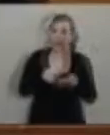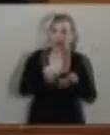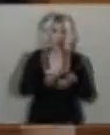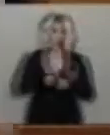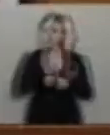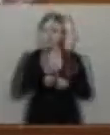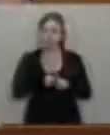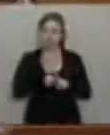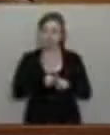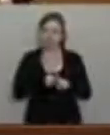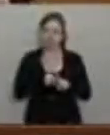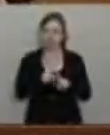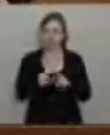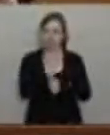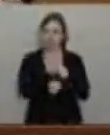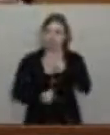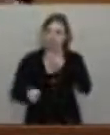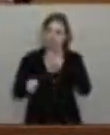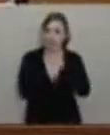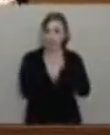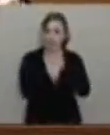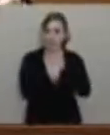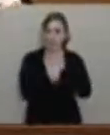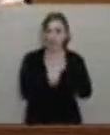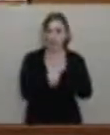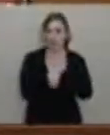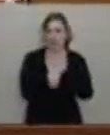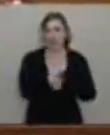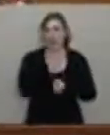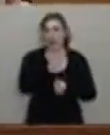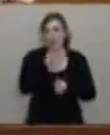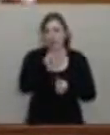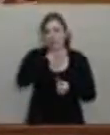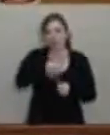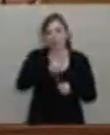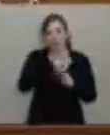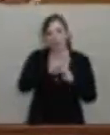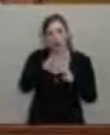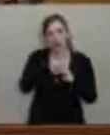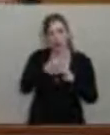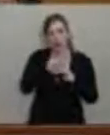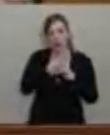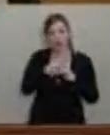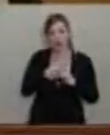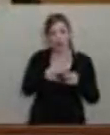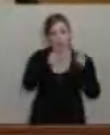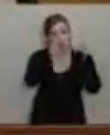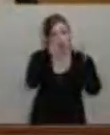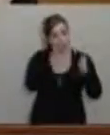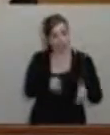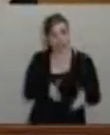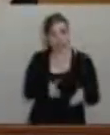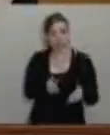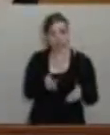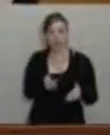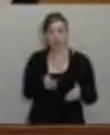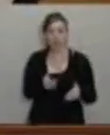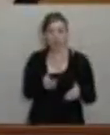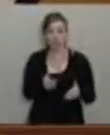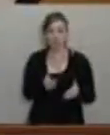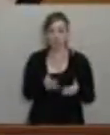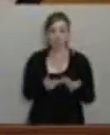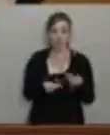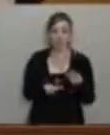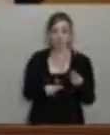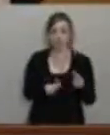los cauces institucionales. La pregunta que nosotros le formulábamos hoy aquí es que son políticas en las que ustedes no se han movido,